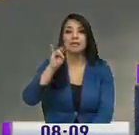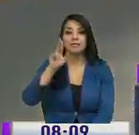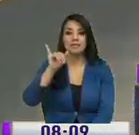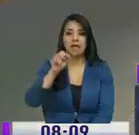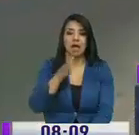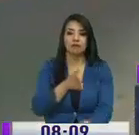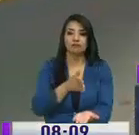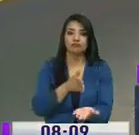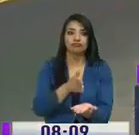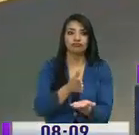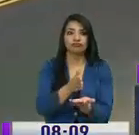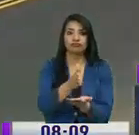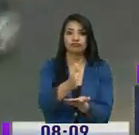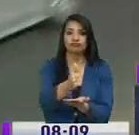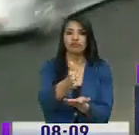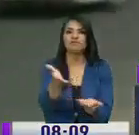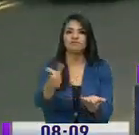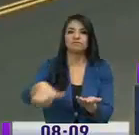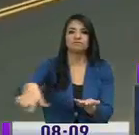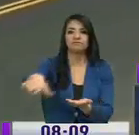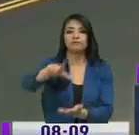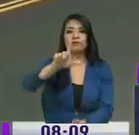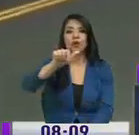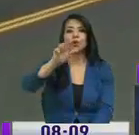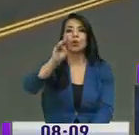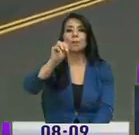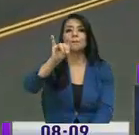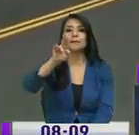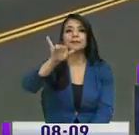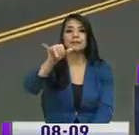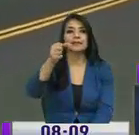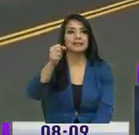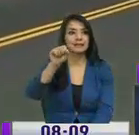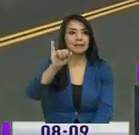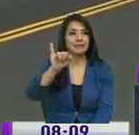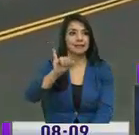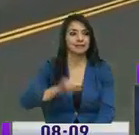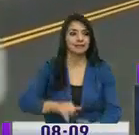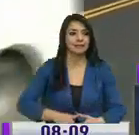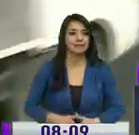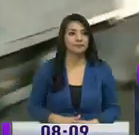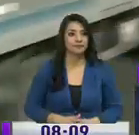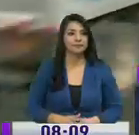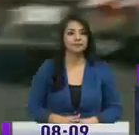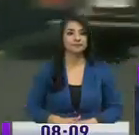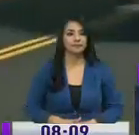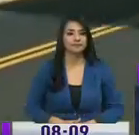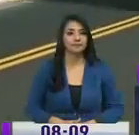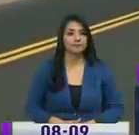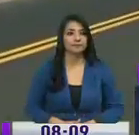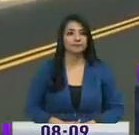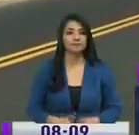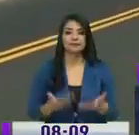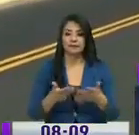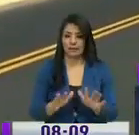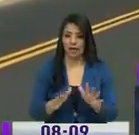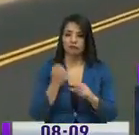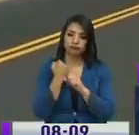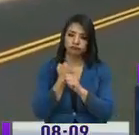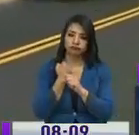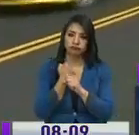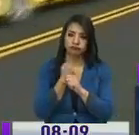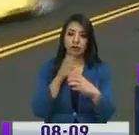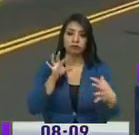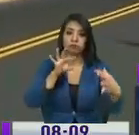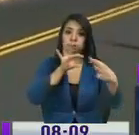ingreso al sector de Lumbicí. Entonces, es un programa que se realizó conjuntamente con